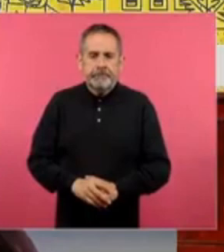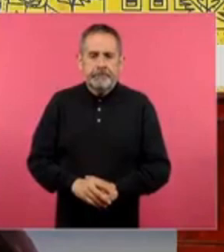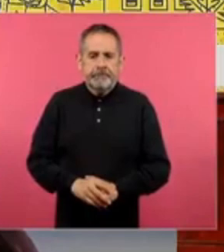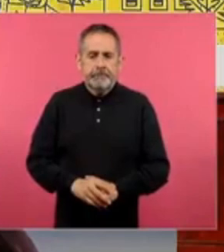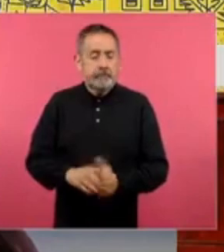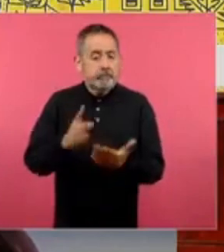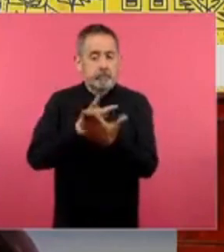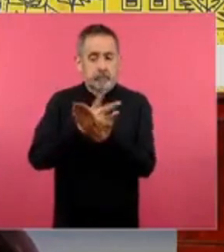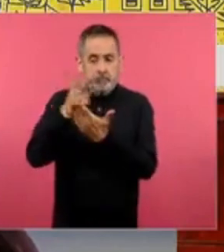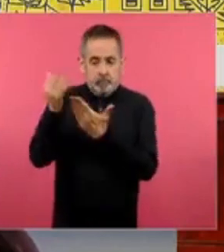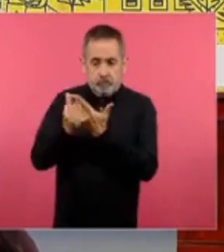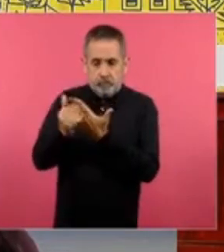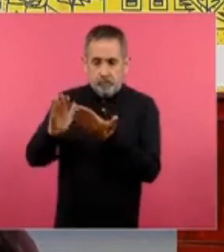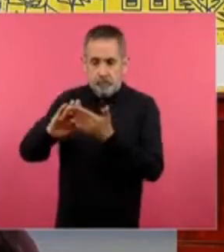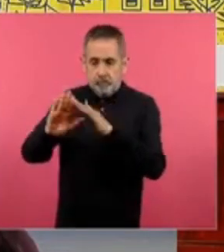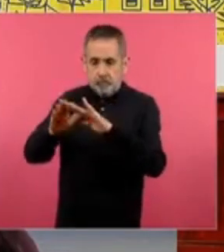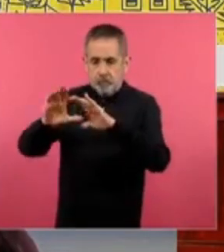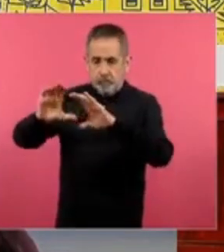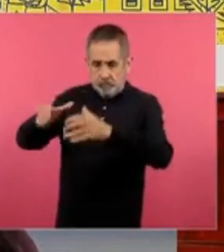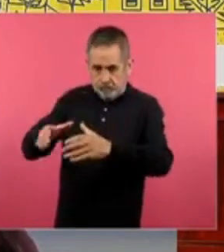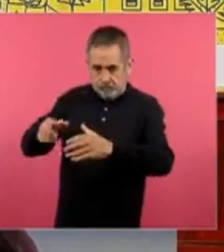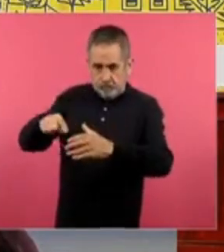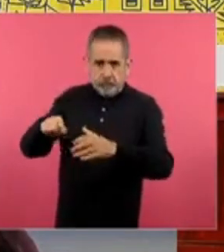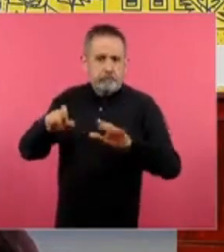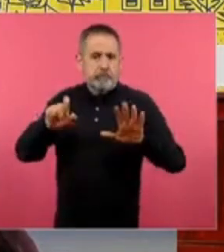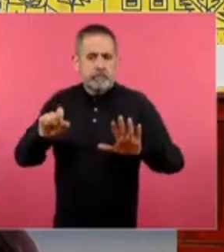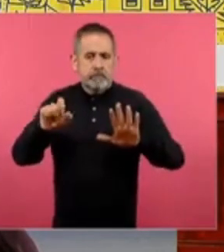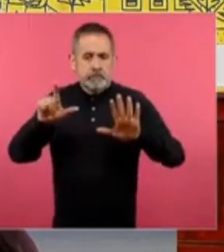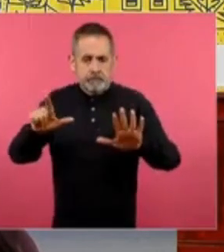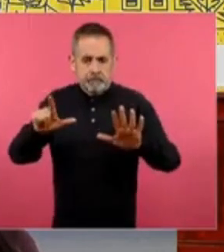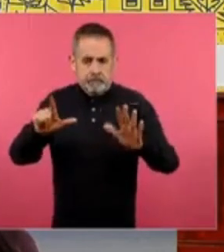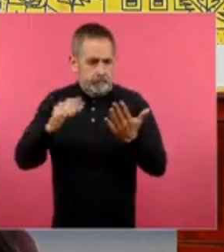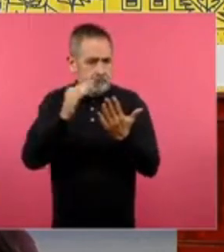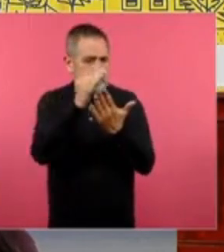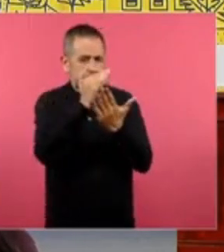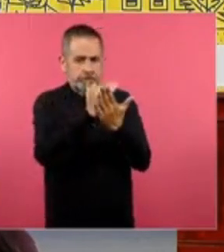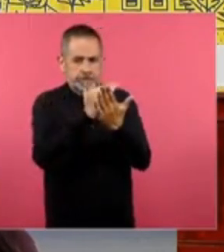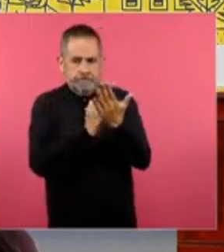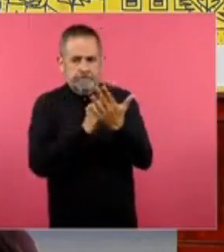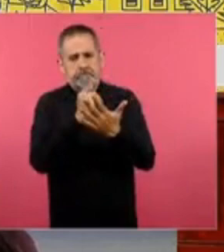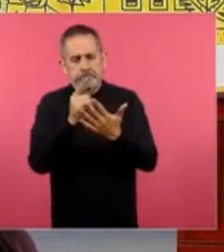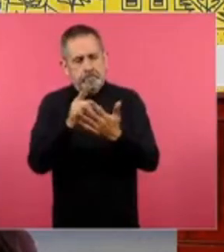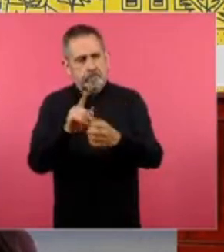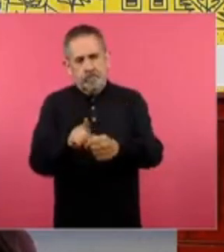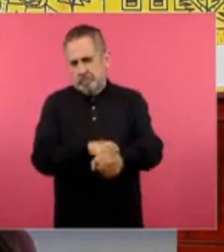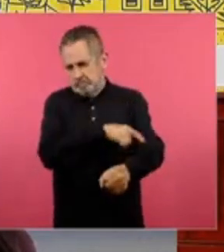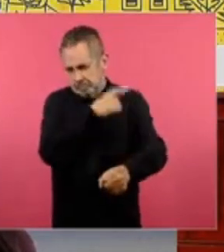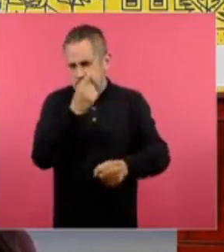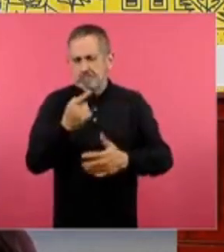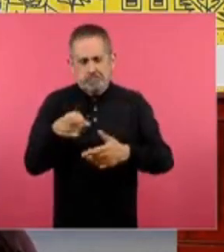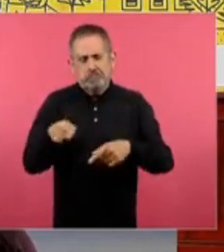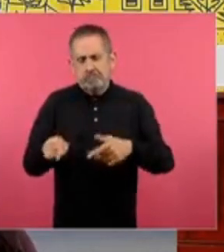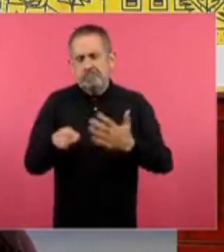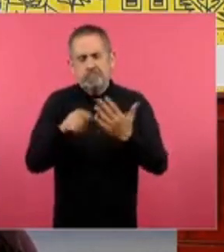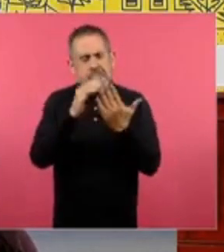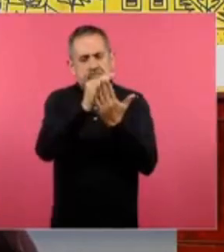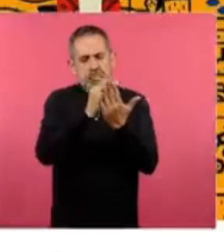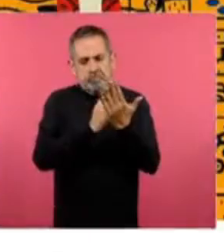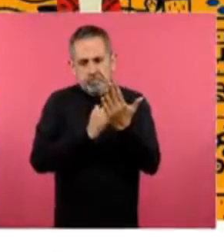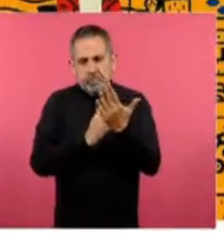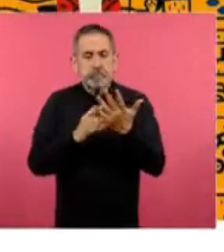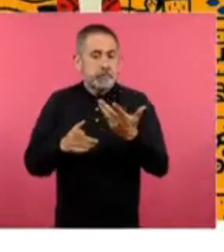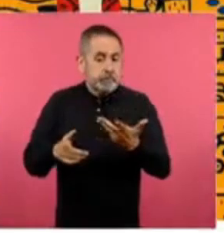En cuanto a los proyectos comunitarios, son 27 proyectos que se pueden desarrollar a lo largo de todo el ciclo escolar, es de los más